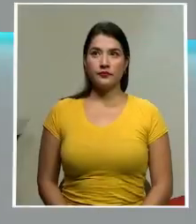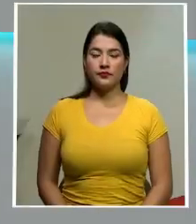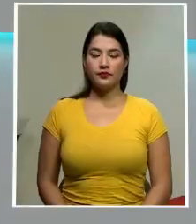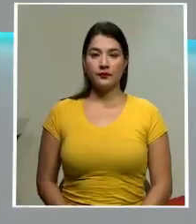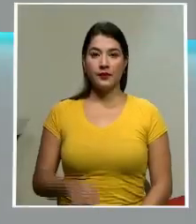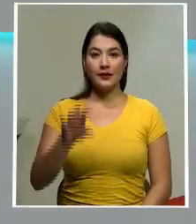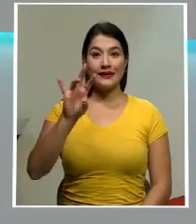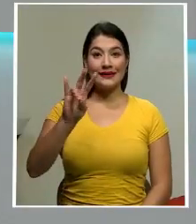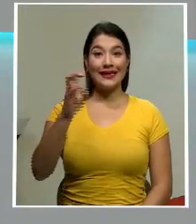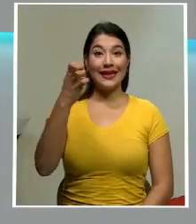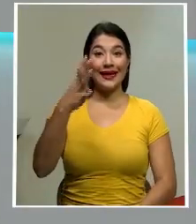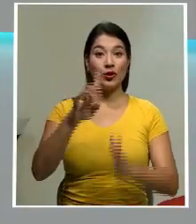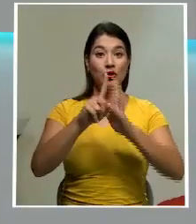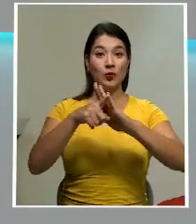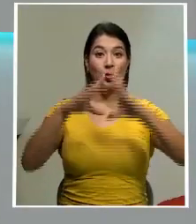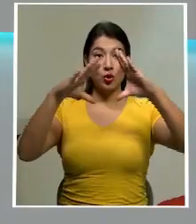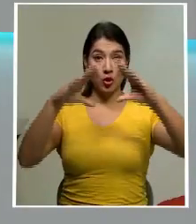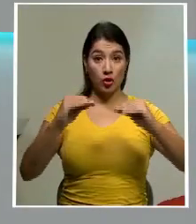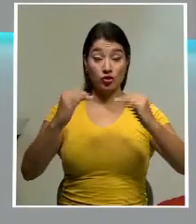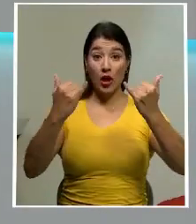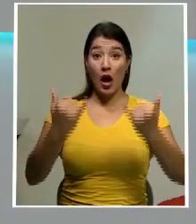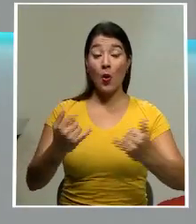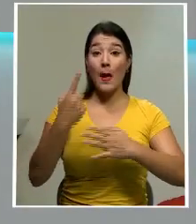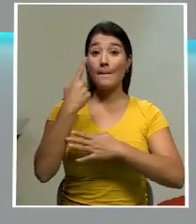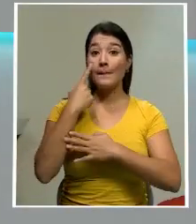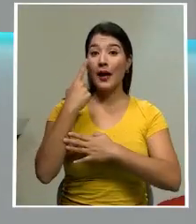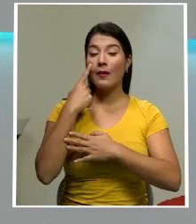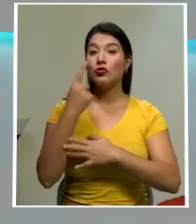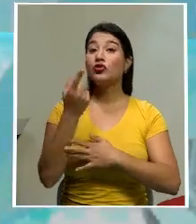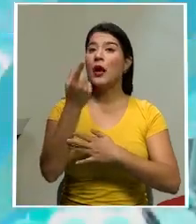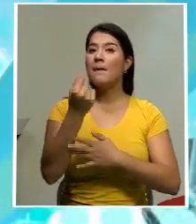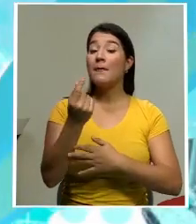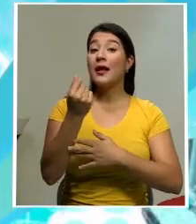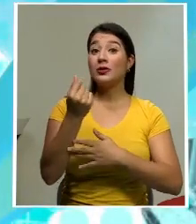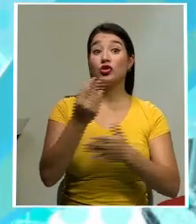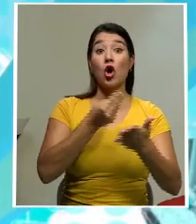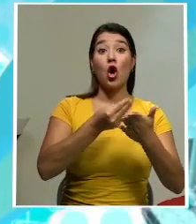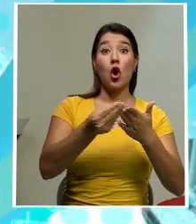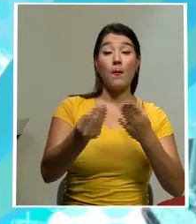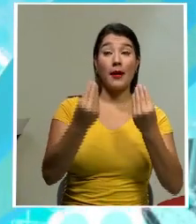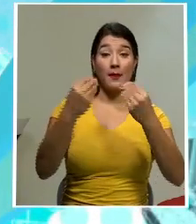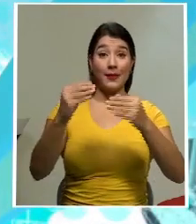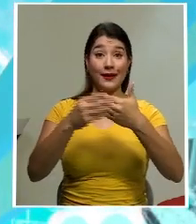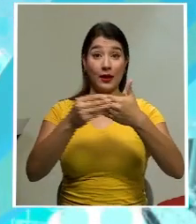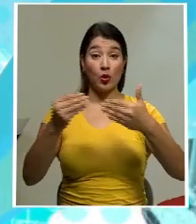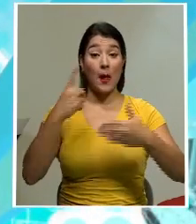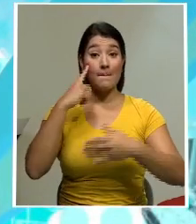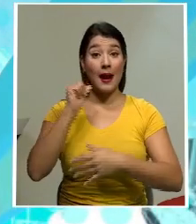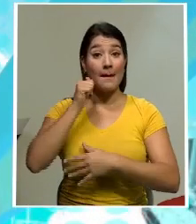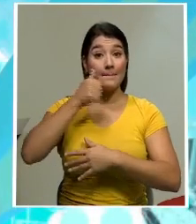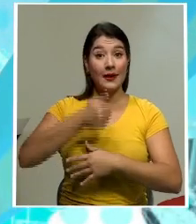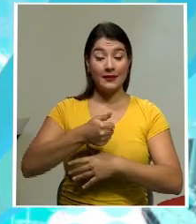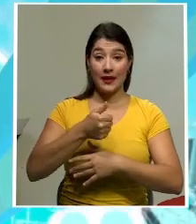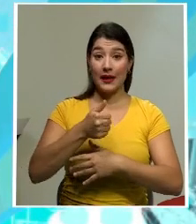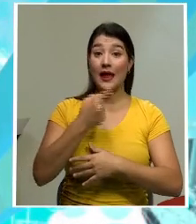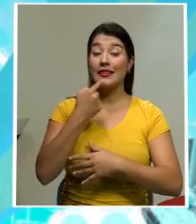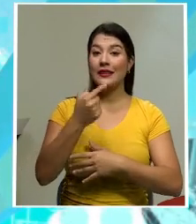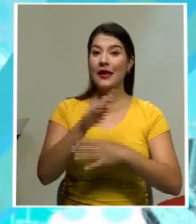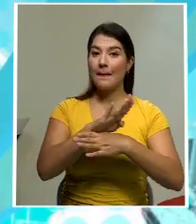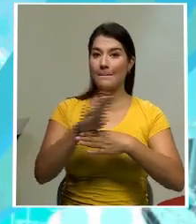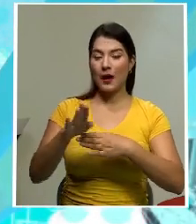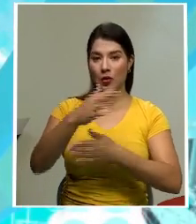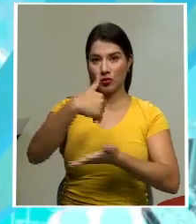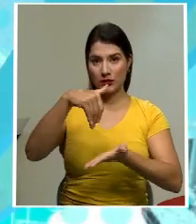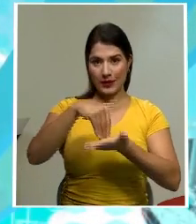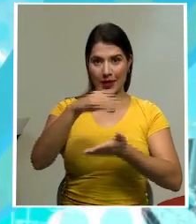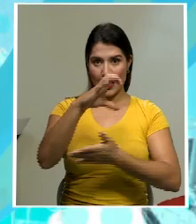7 de la noche con 14 minutos. A esta hora hacemos un repaso de cómo estará la compra y venta del dólar para mañana según el Banco Central de Costa Rica. La